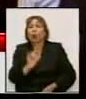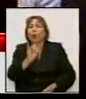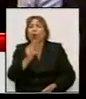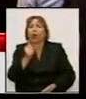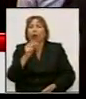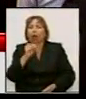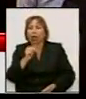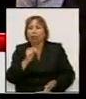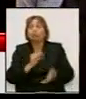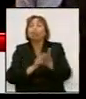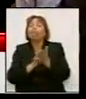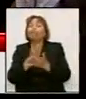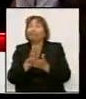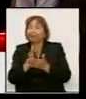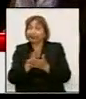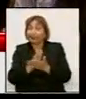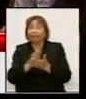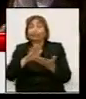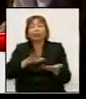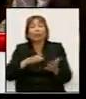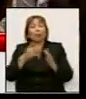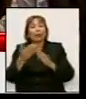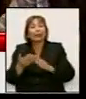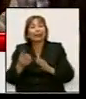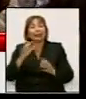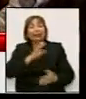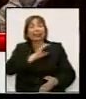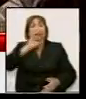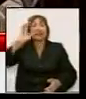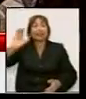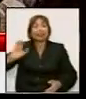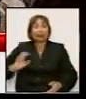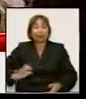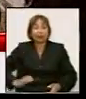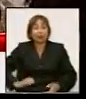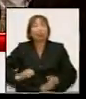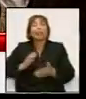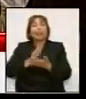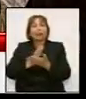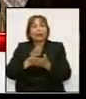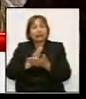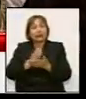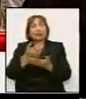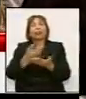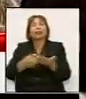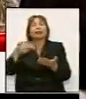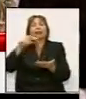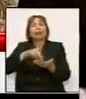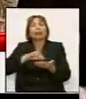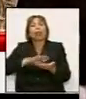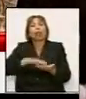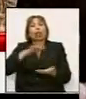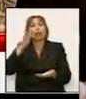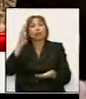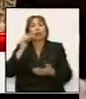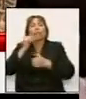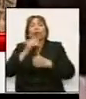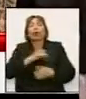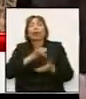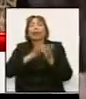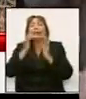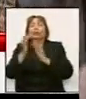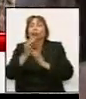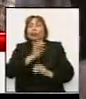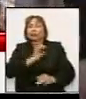que ha participado también de la muerte de Cristo, que participe en la resurrección gloriosa. Por Jesucristo